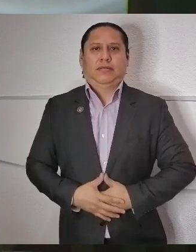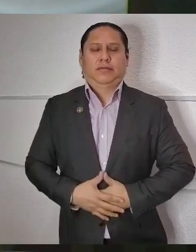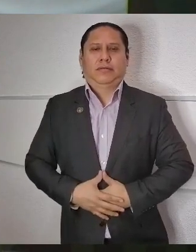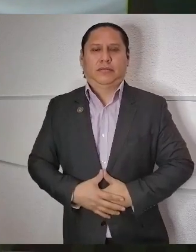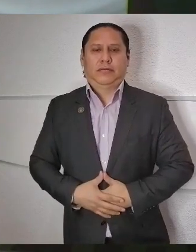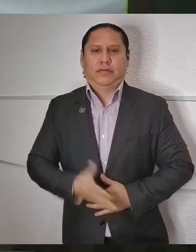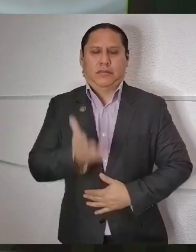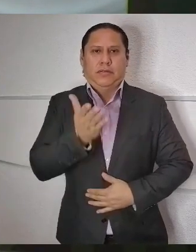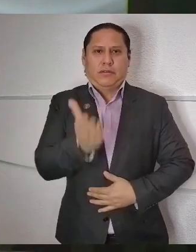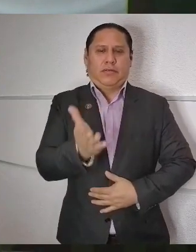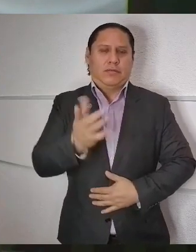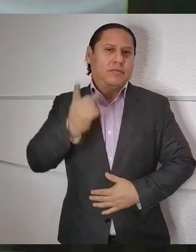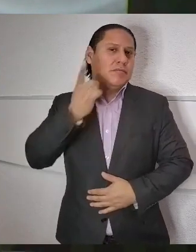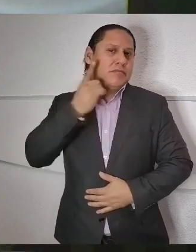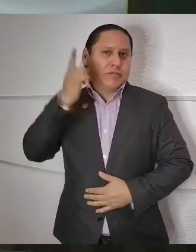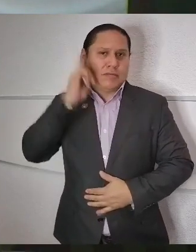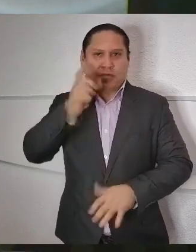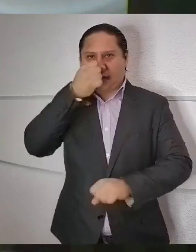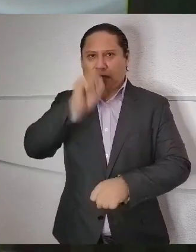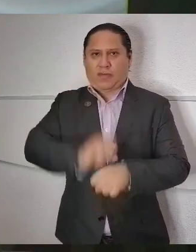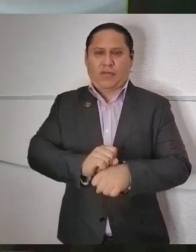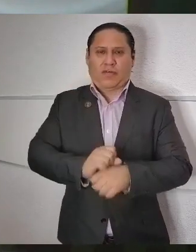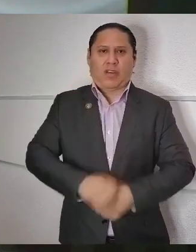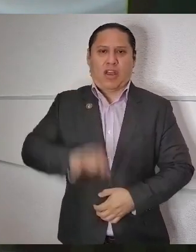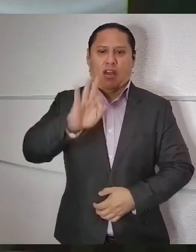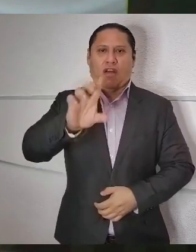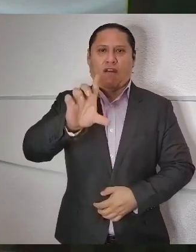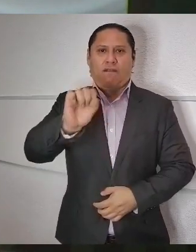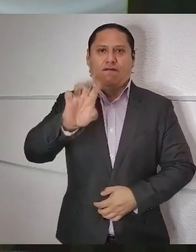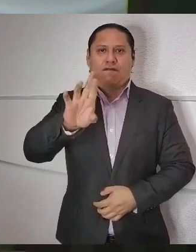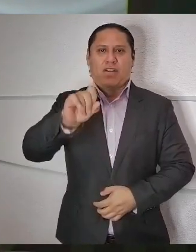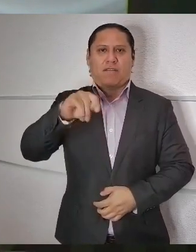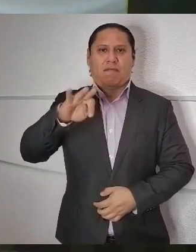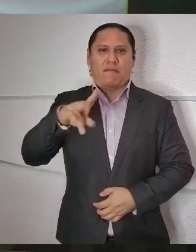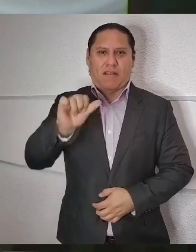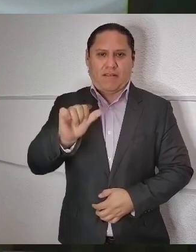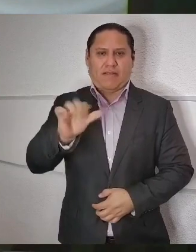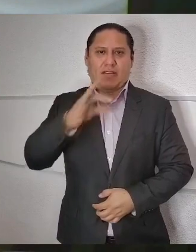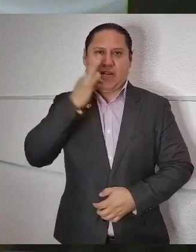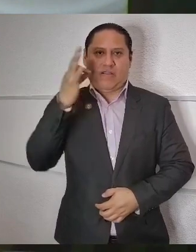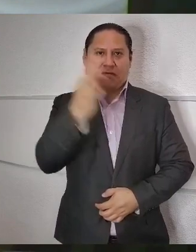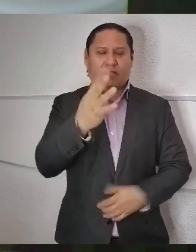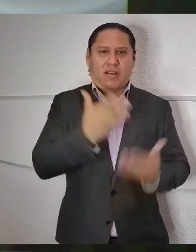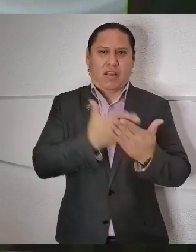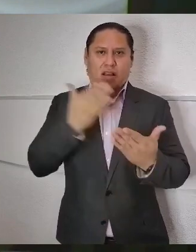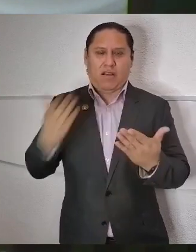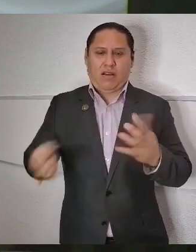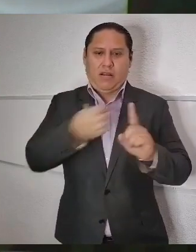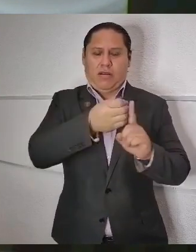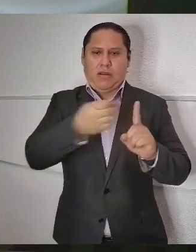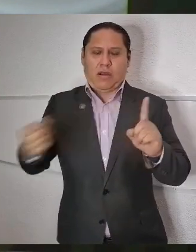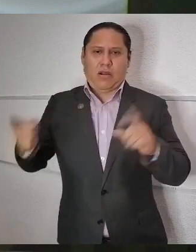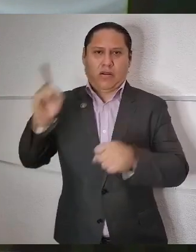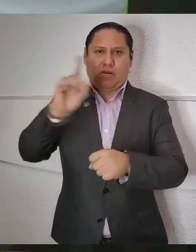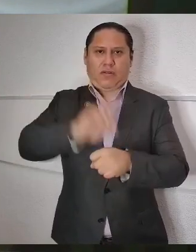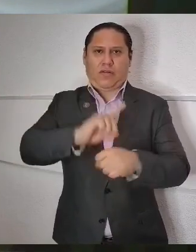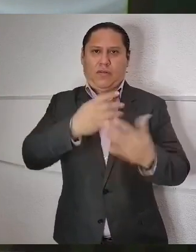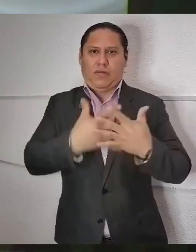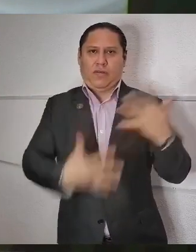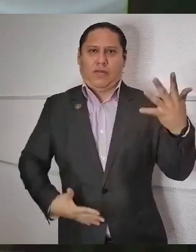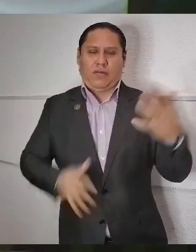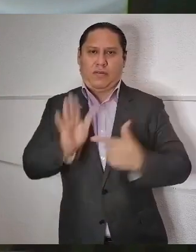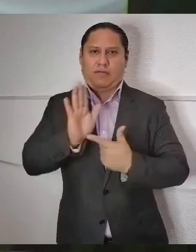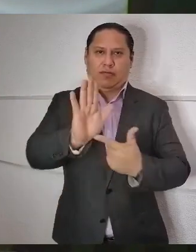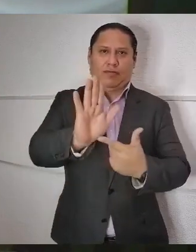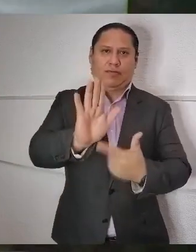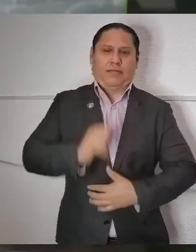Legislativo, solicito a la diputada secretaria Flor de María Esponda Torres haga del conocimiento de la Asamblea el orden del